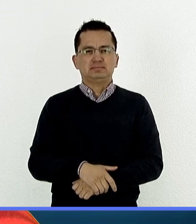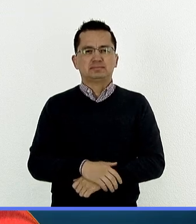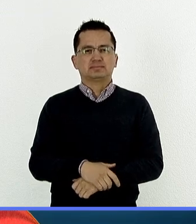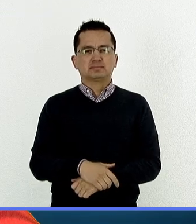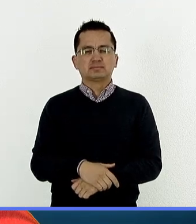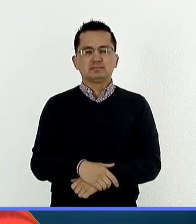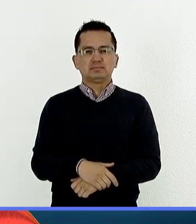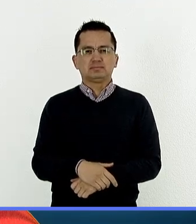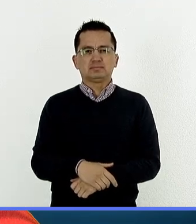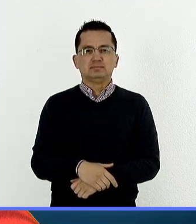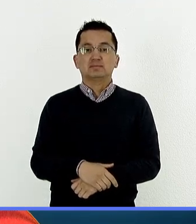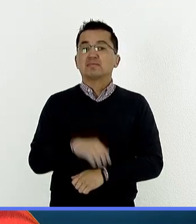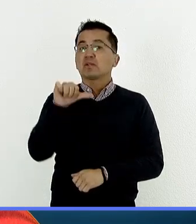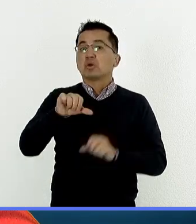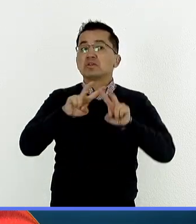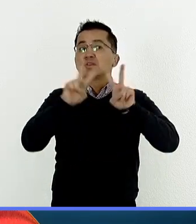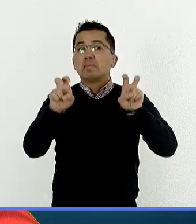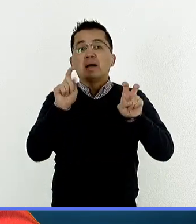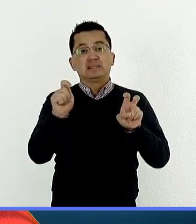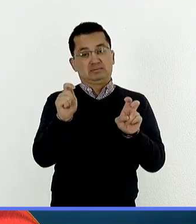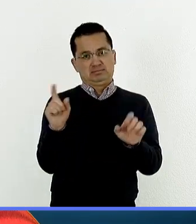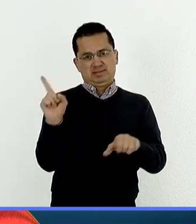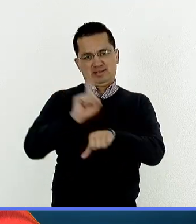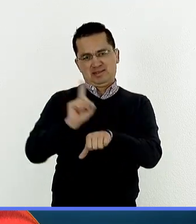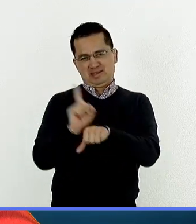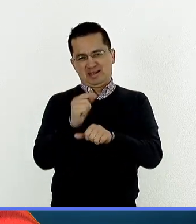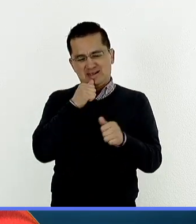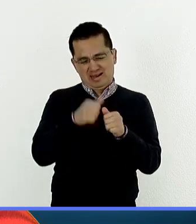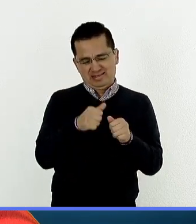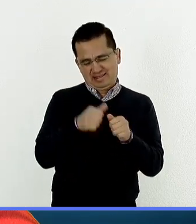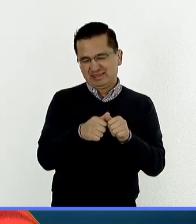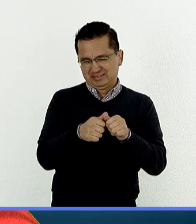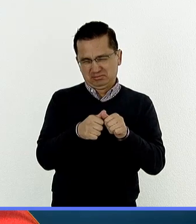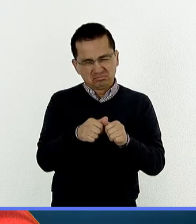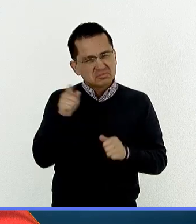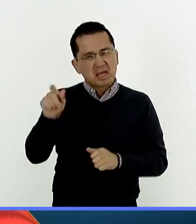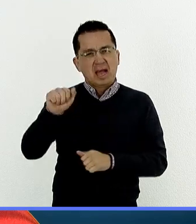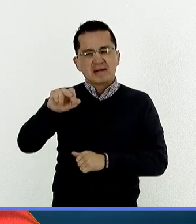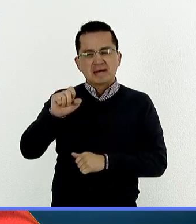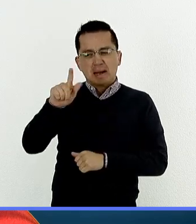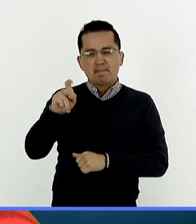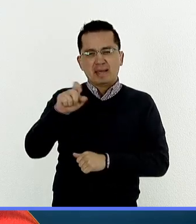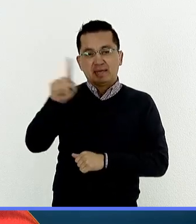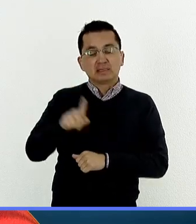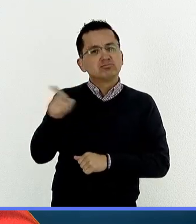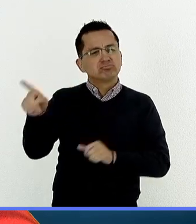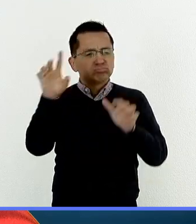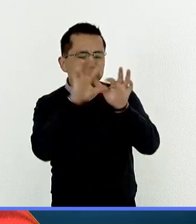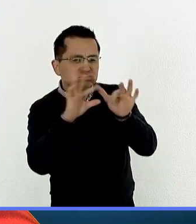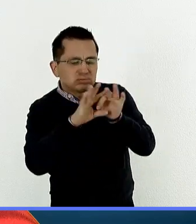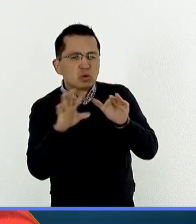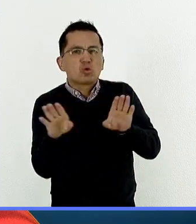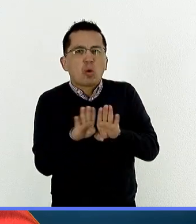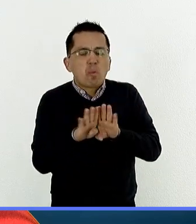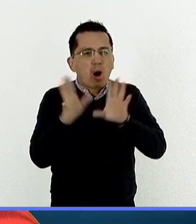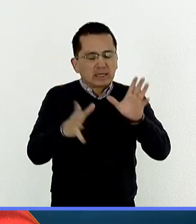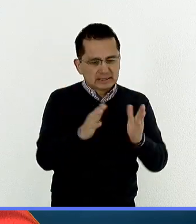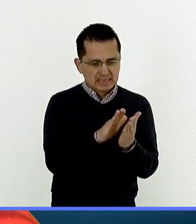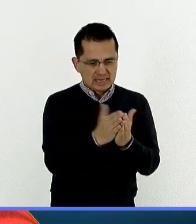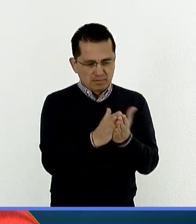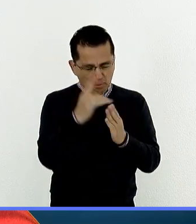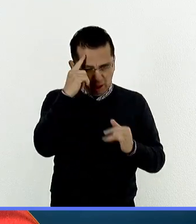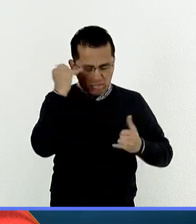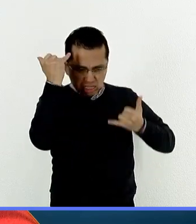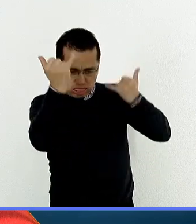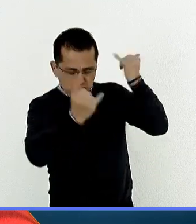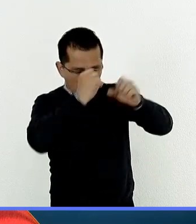y en las letras del día Anel Pérez nos propone imaginar Hacia dónde camina la literatura fantástica y de terror desde la visión